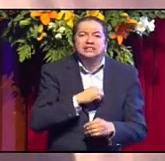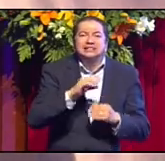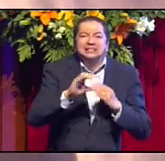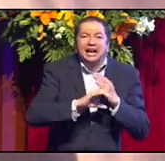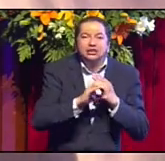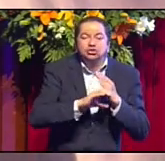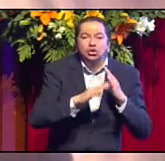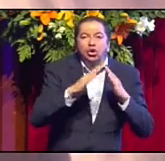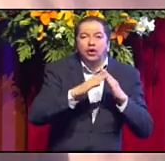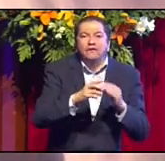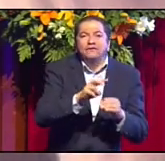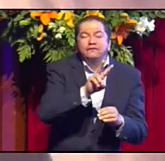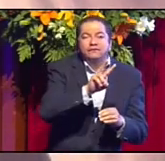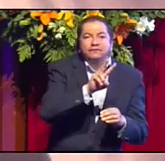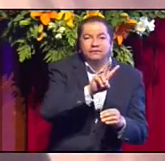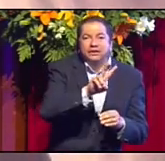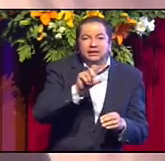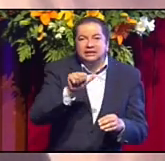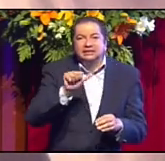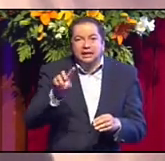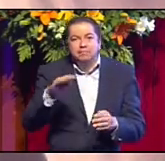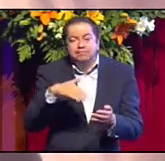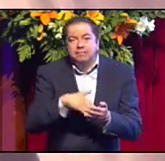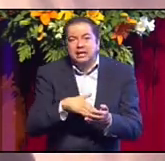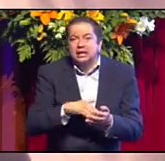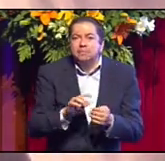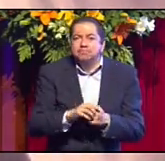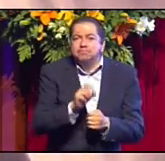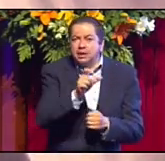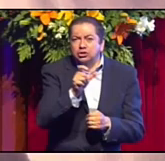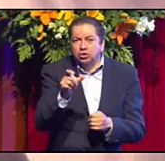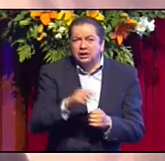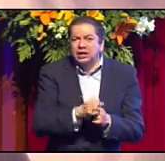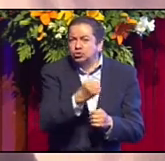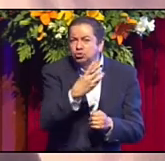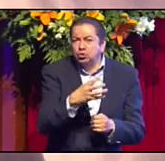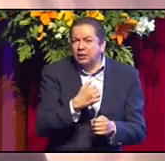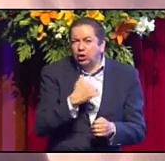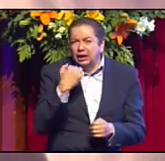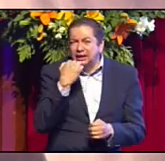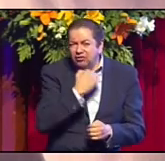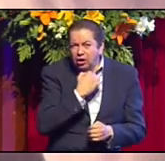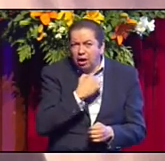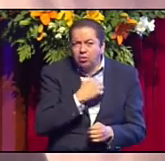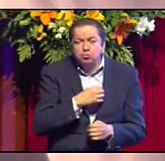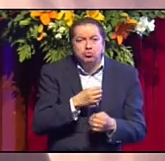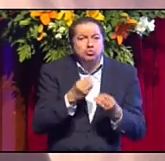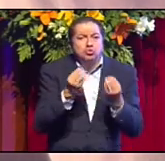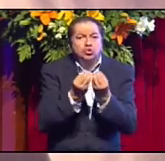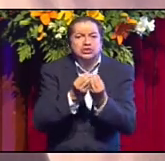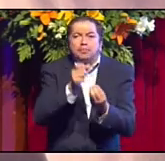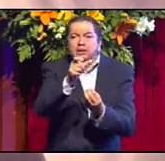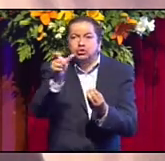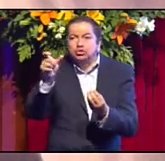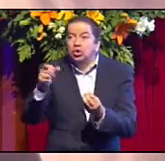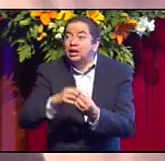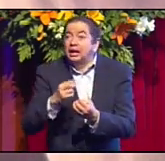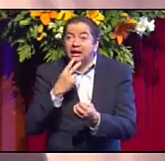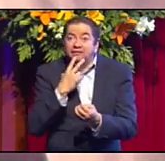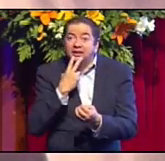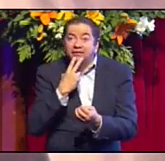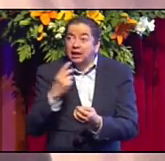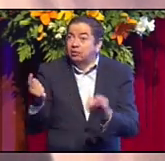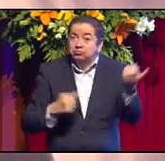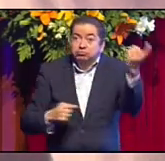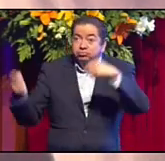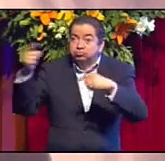somos 29.741 personas. Pero sabemos que ese número es equivocado, que la población flotante que tiene nuestra comuna es muchísimo más